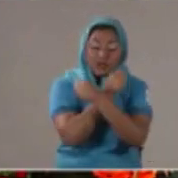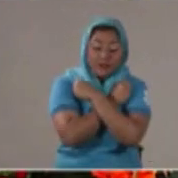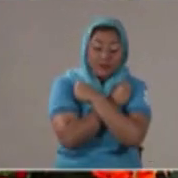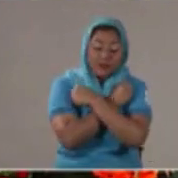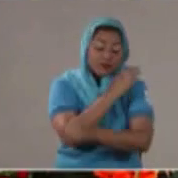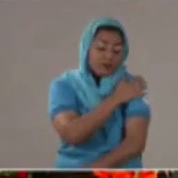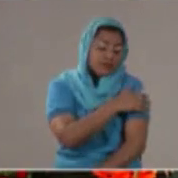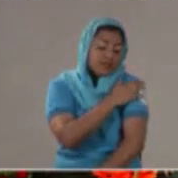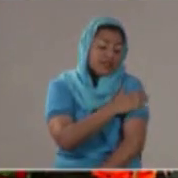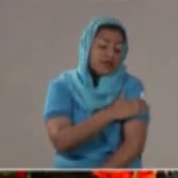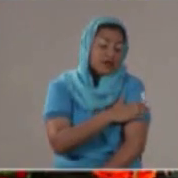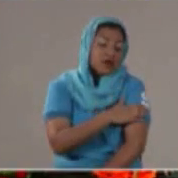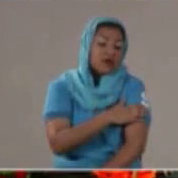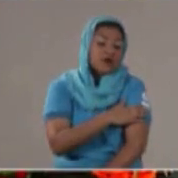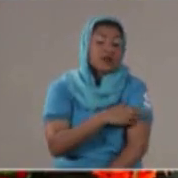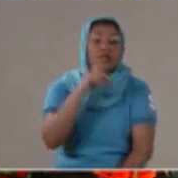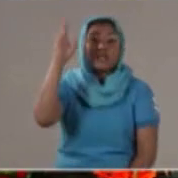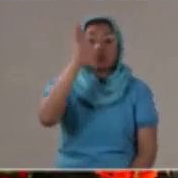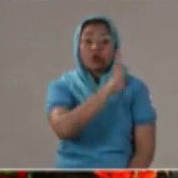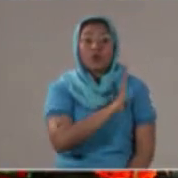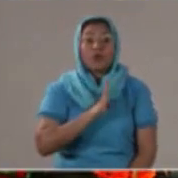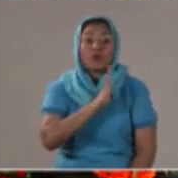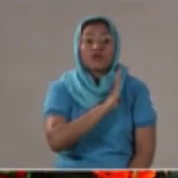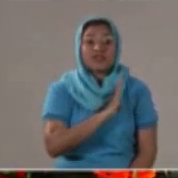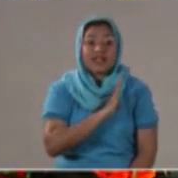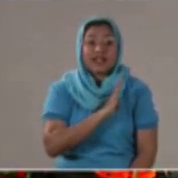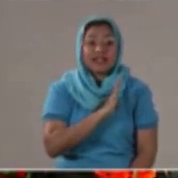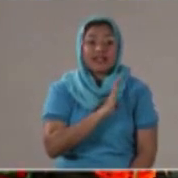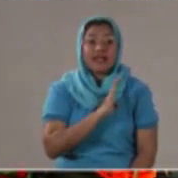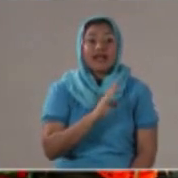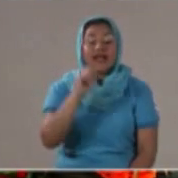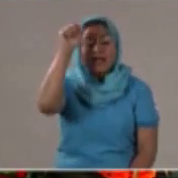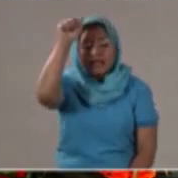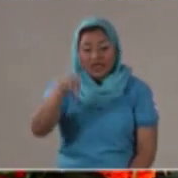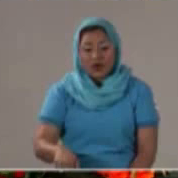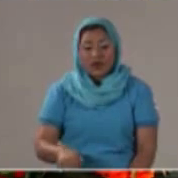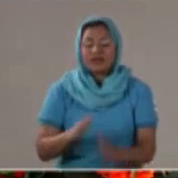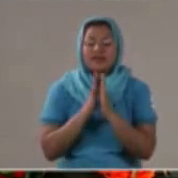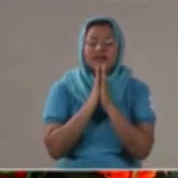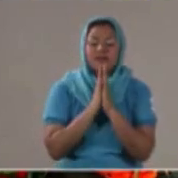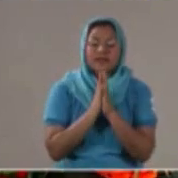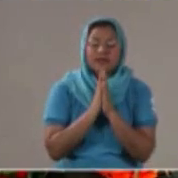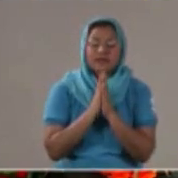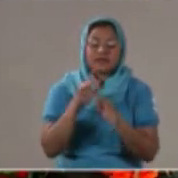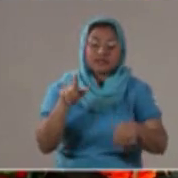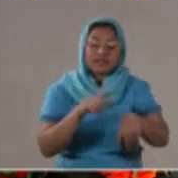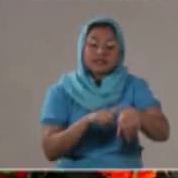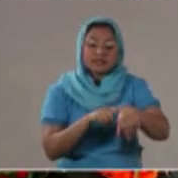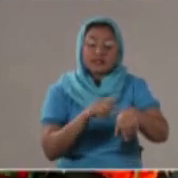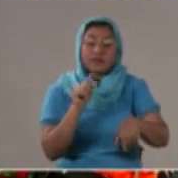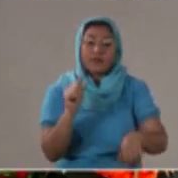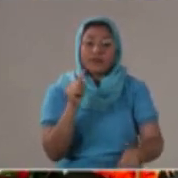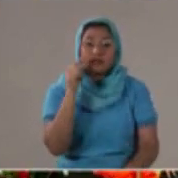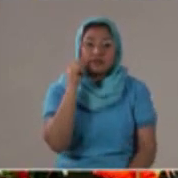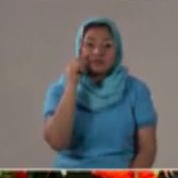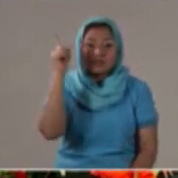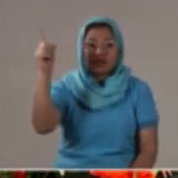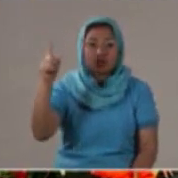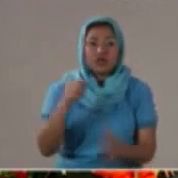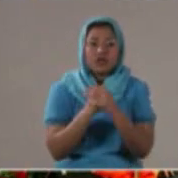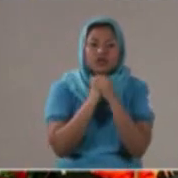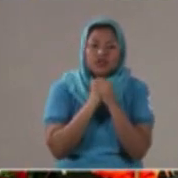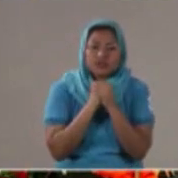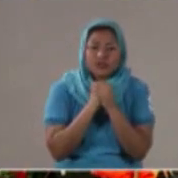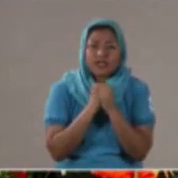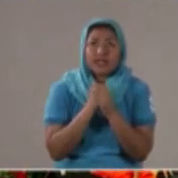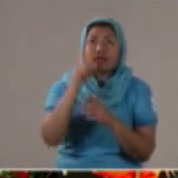piedad y tu bondad. Bondad a la cual estamos apelando en este momento, Señor, suplicándote